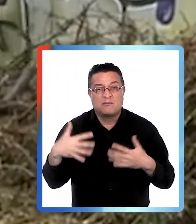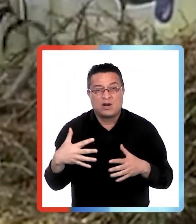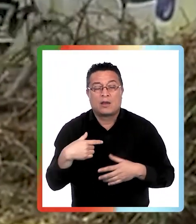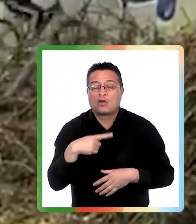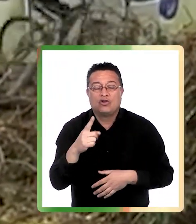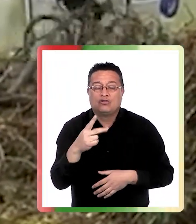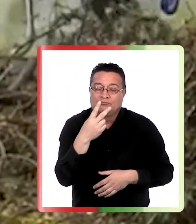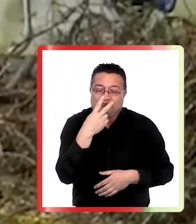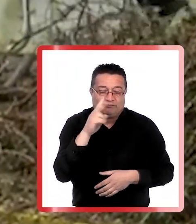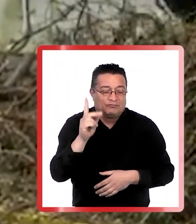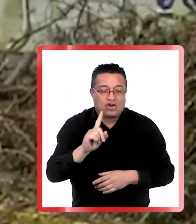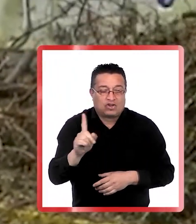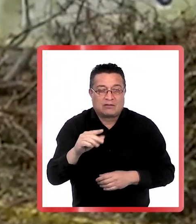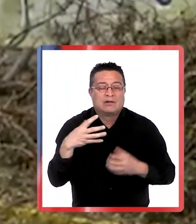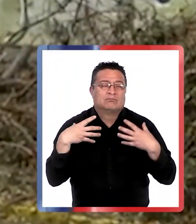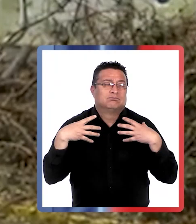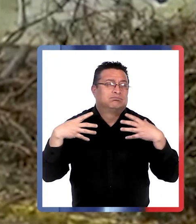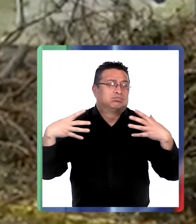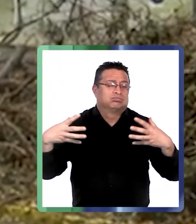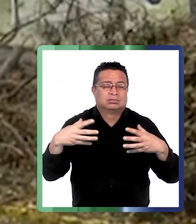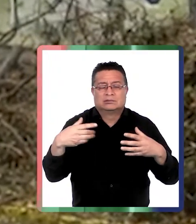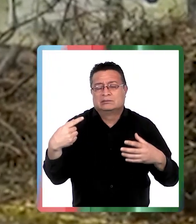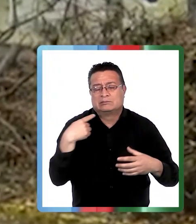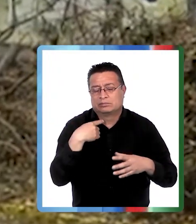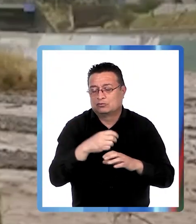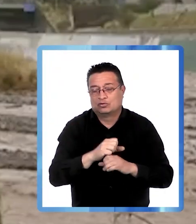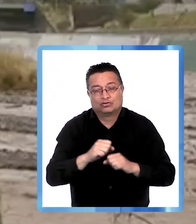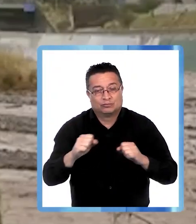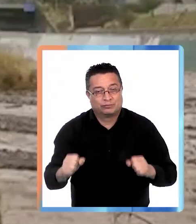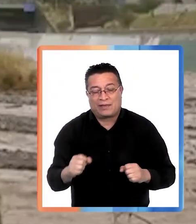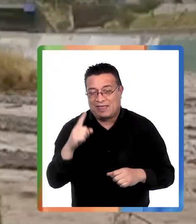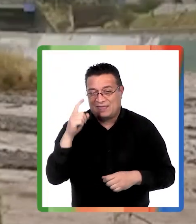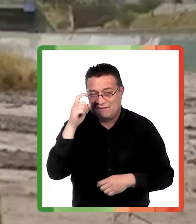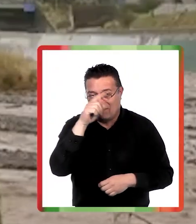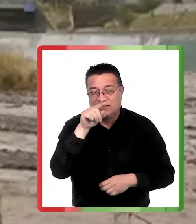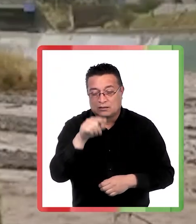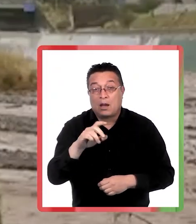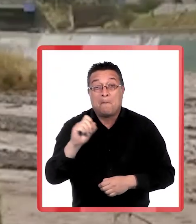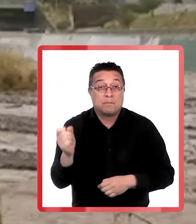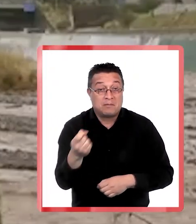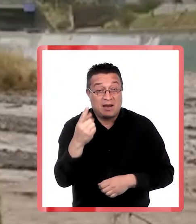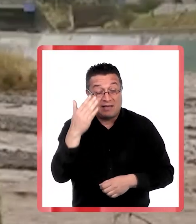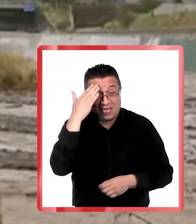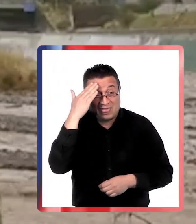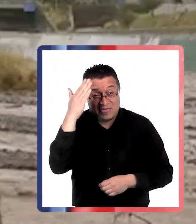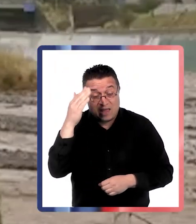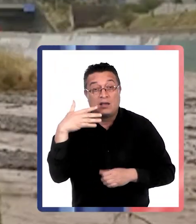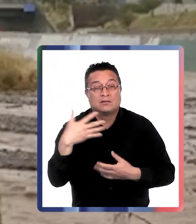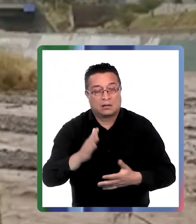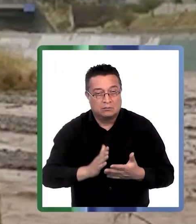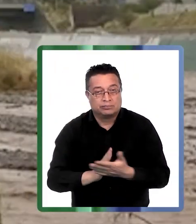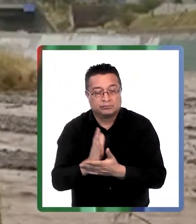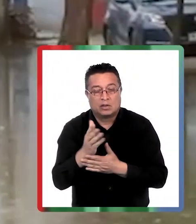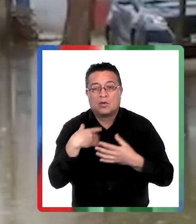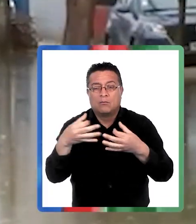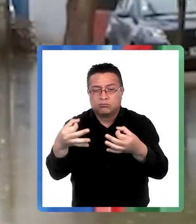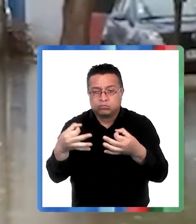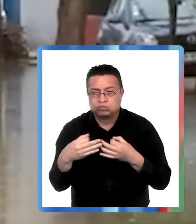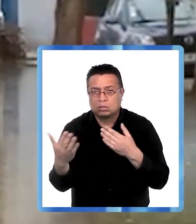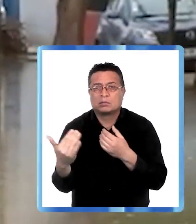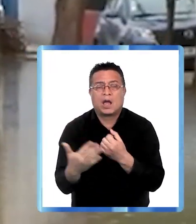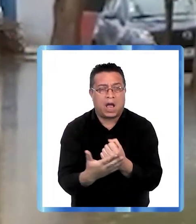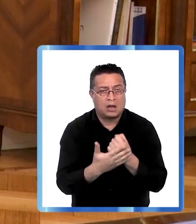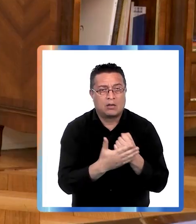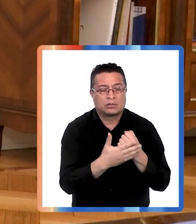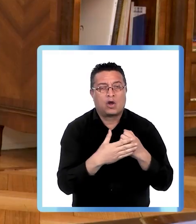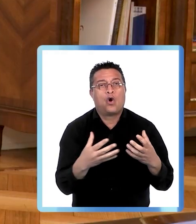tener, ninguno sirve al lado de una tragedia de ese tipo. Y por eso ha sido tan importante desde el primer día. Aquí se echó a andar una auditoría, se